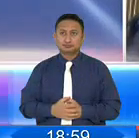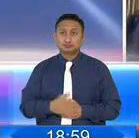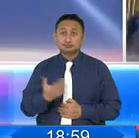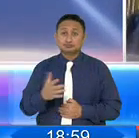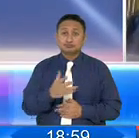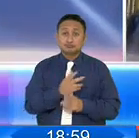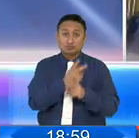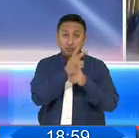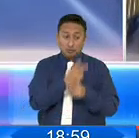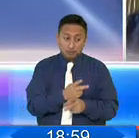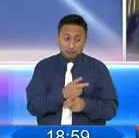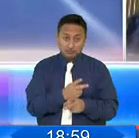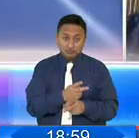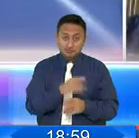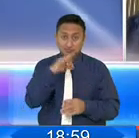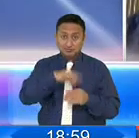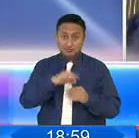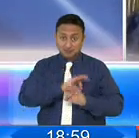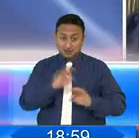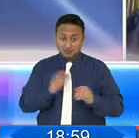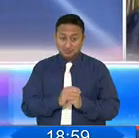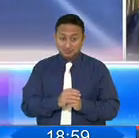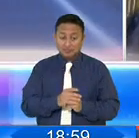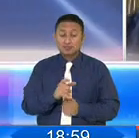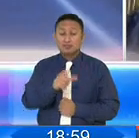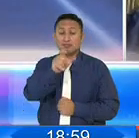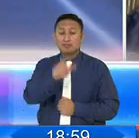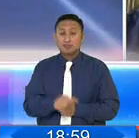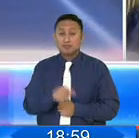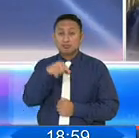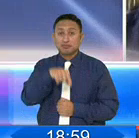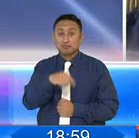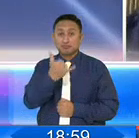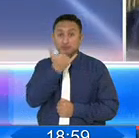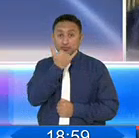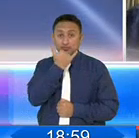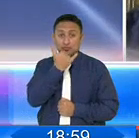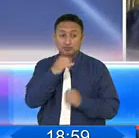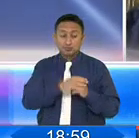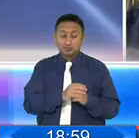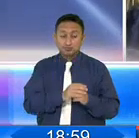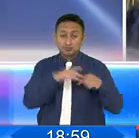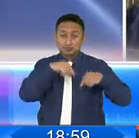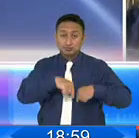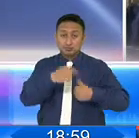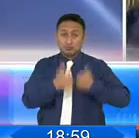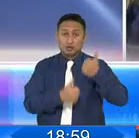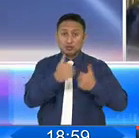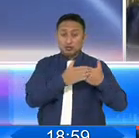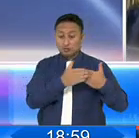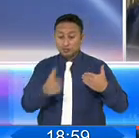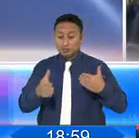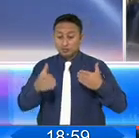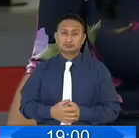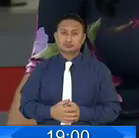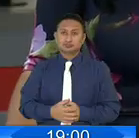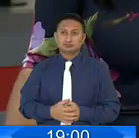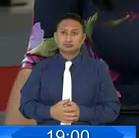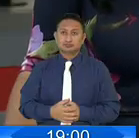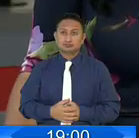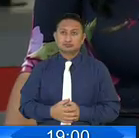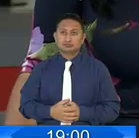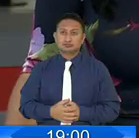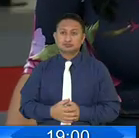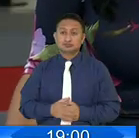inmunidad electoral solo ampara delitos cometidos entre la calificación de la candidatura y la proclamación del resultado.